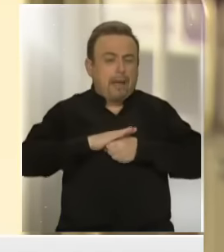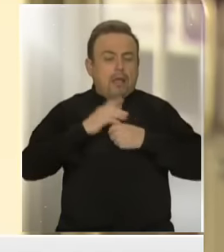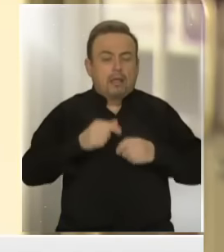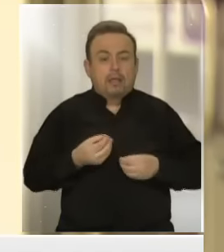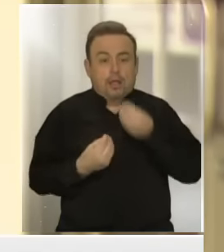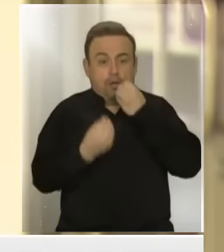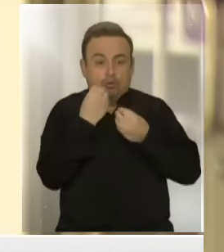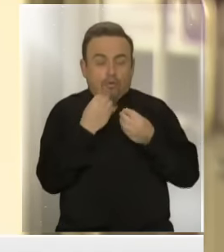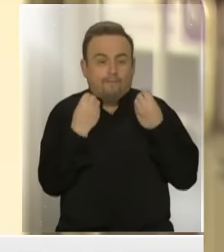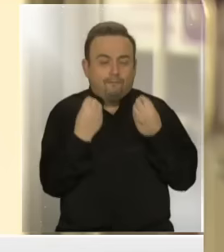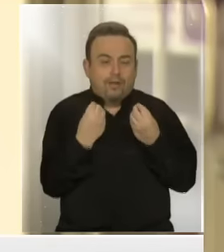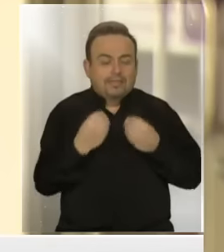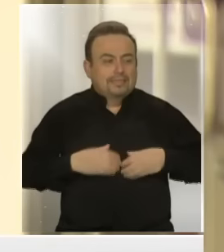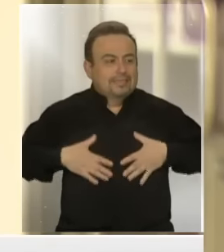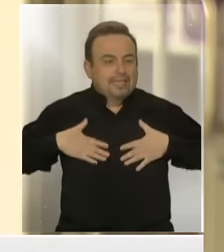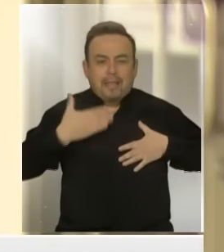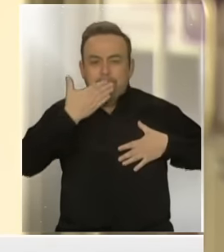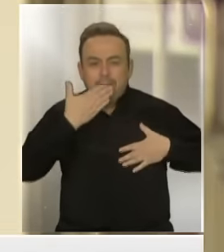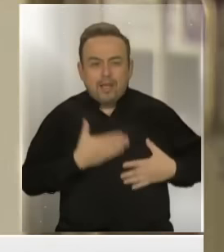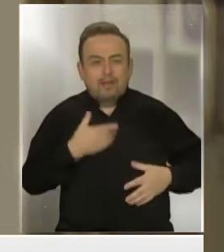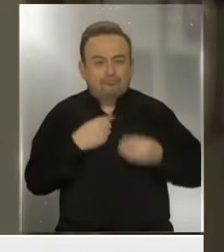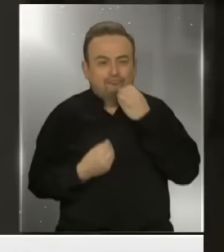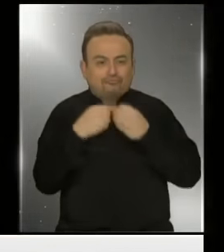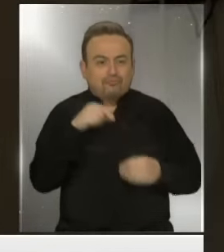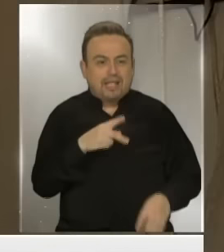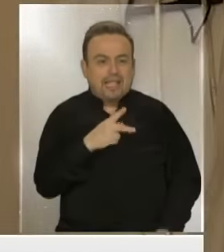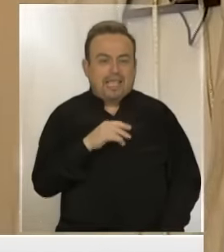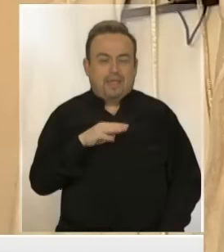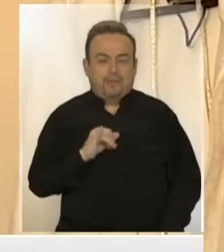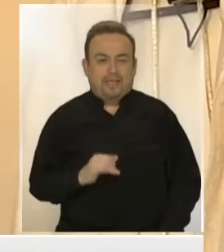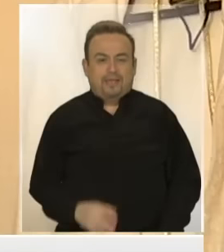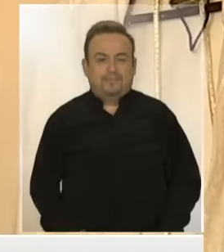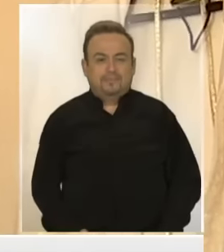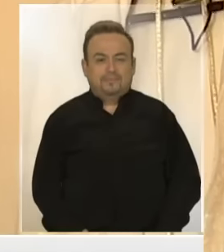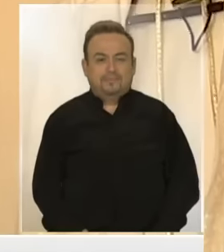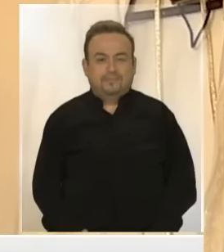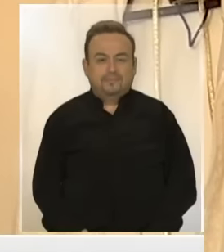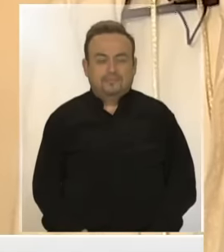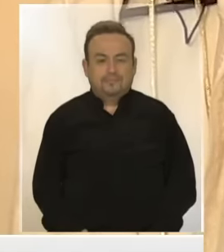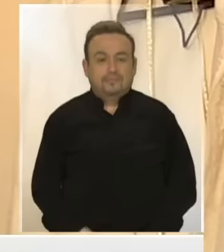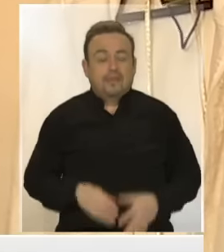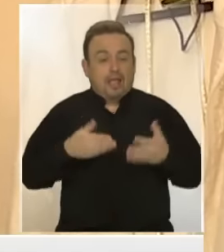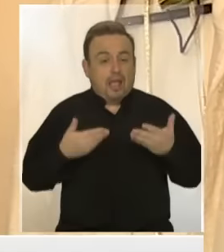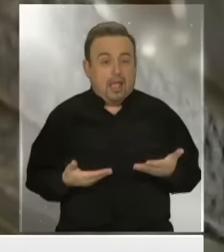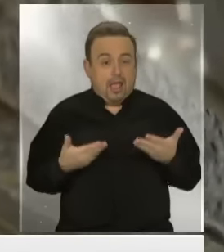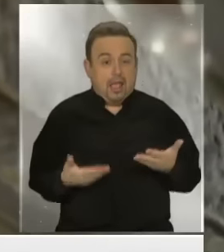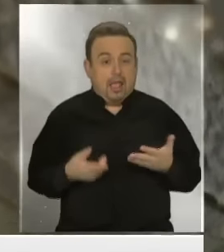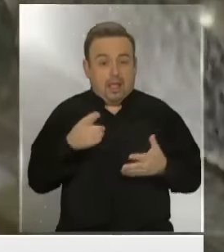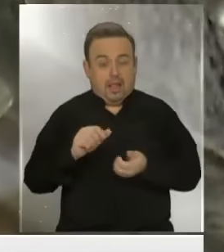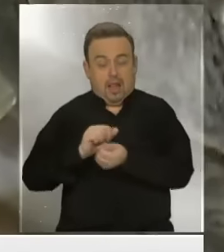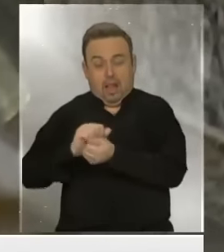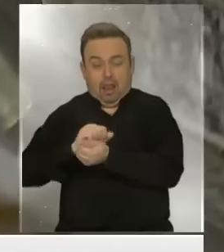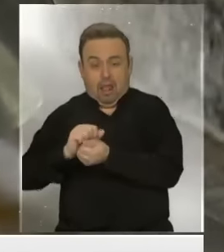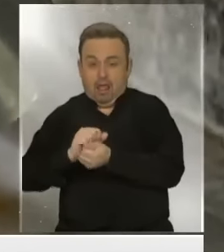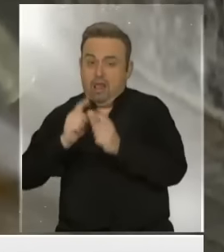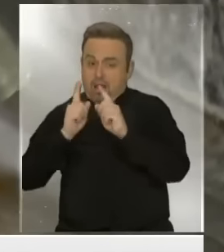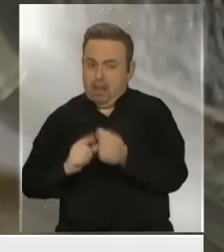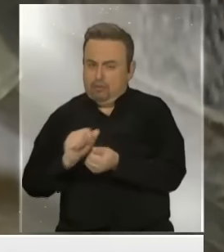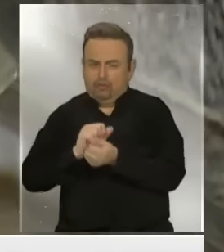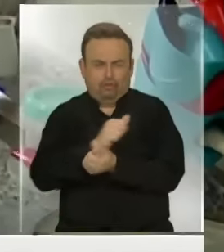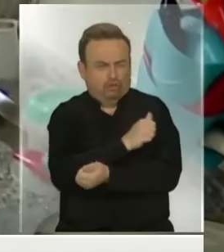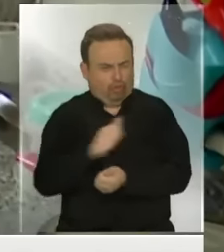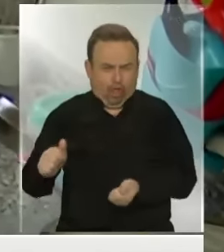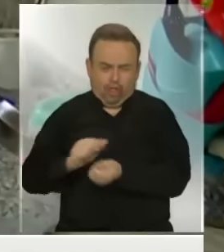lo tanto, la gente se siente mejor al consumirlo. Ahora hay que lavarlos. Ahora hay que lavar